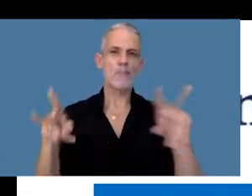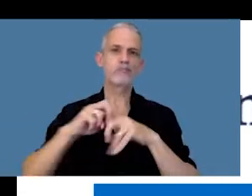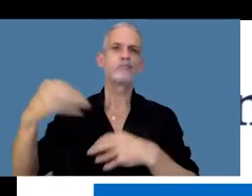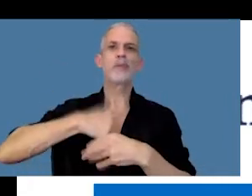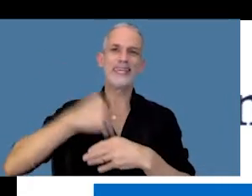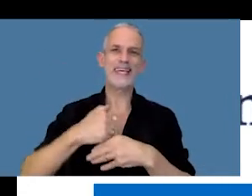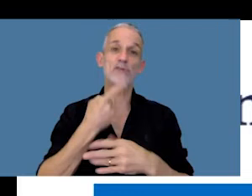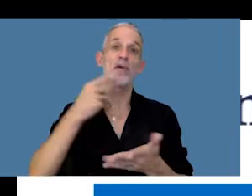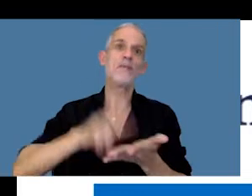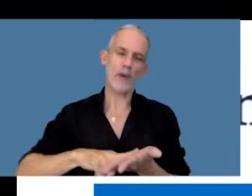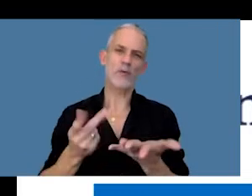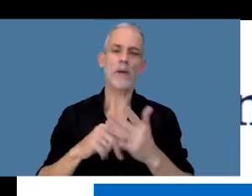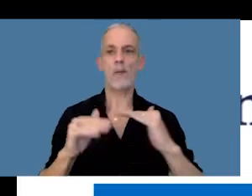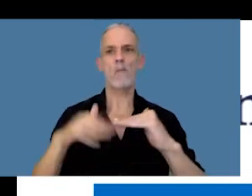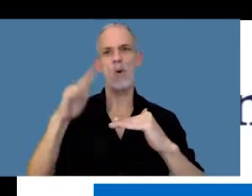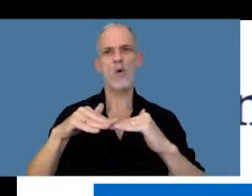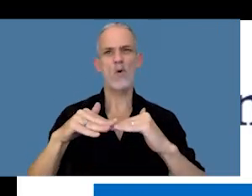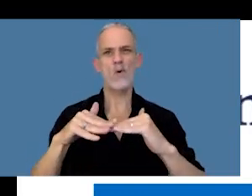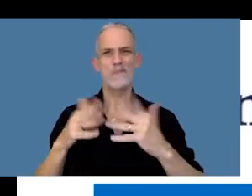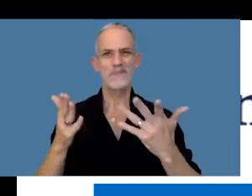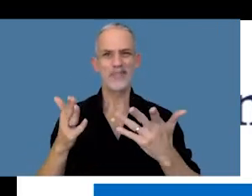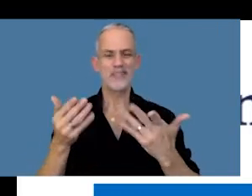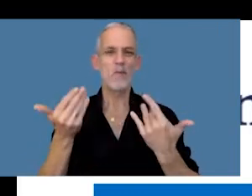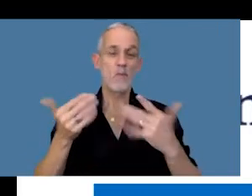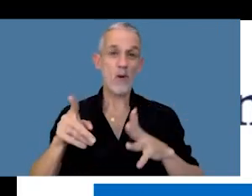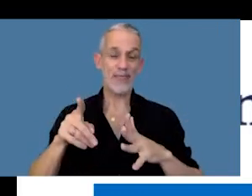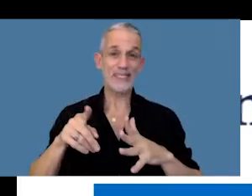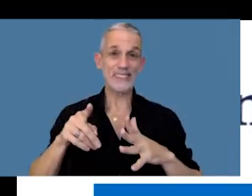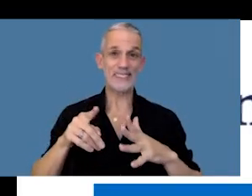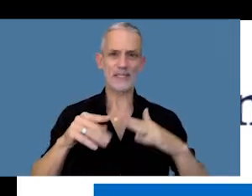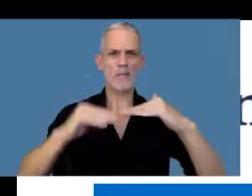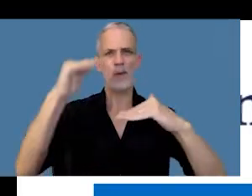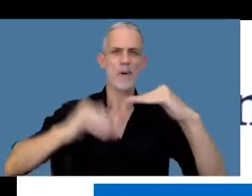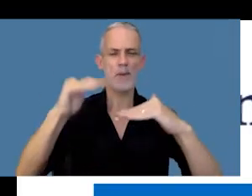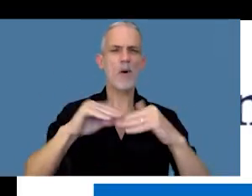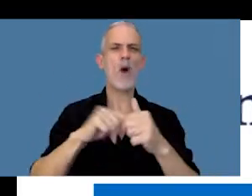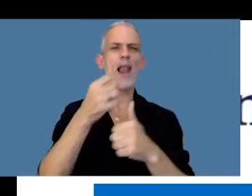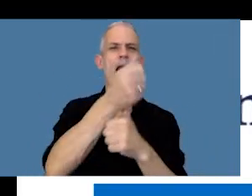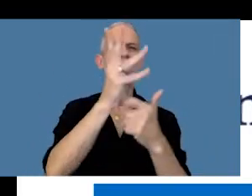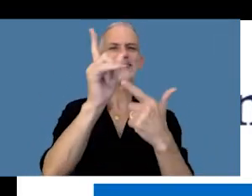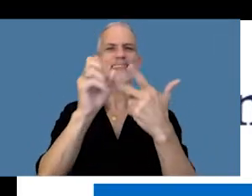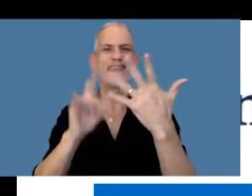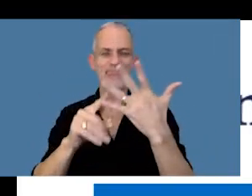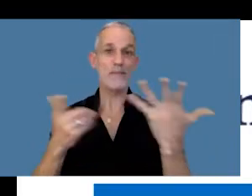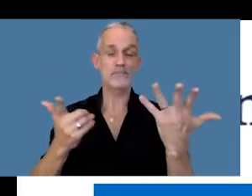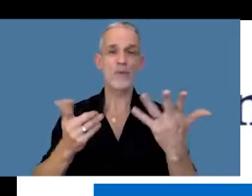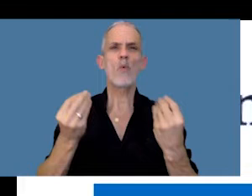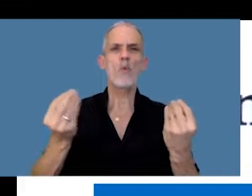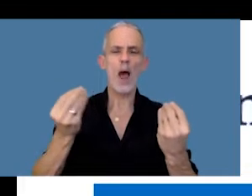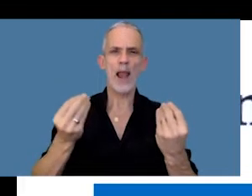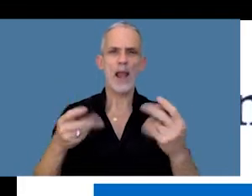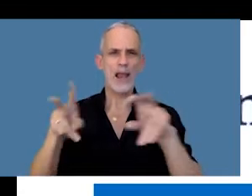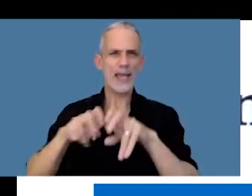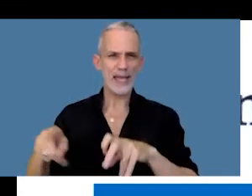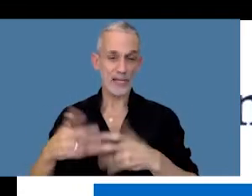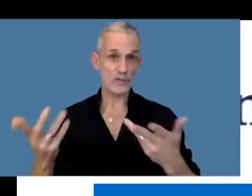sujetos o que podrían, digamos, ser objeto de la parametrización dentro del régimen?